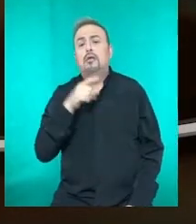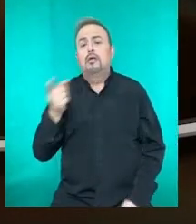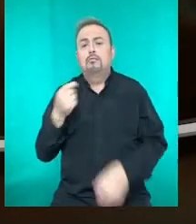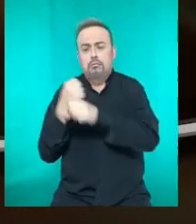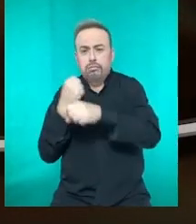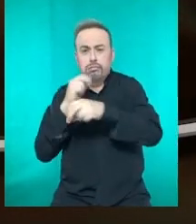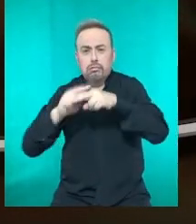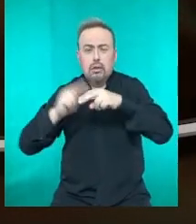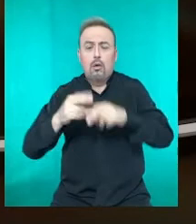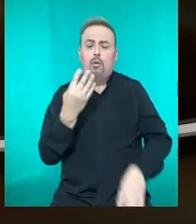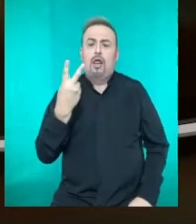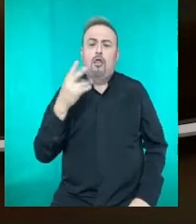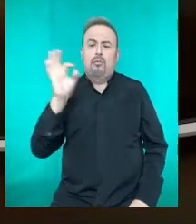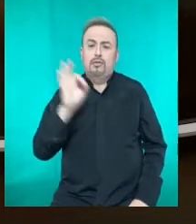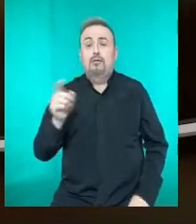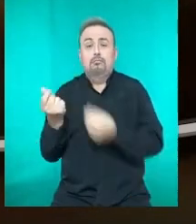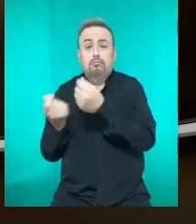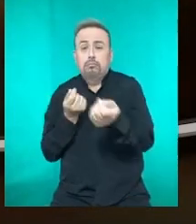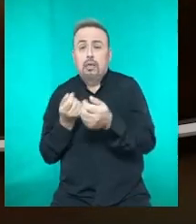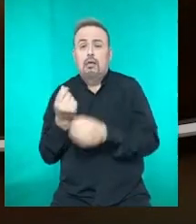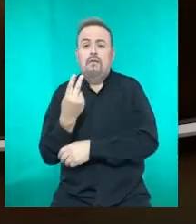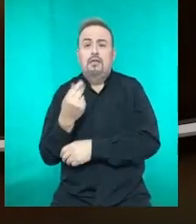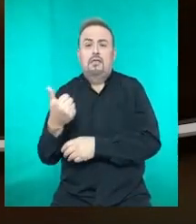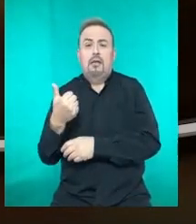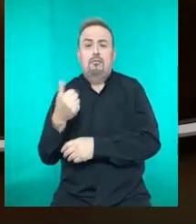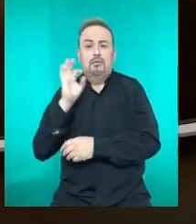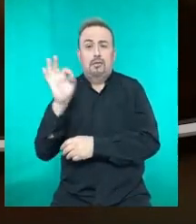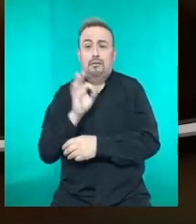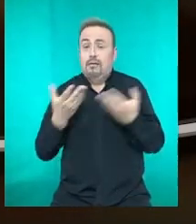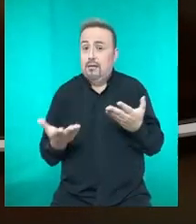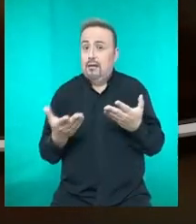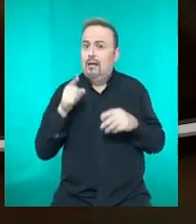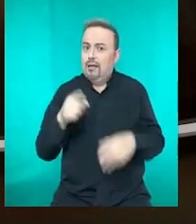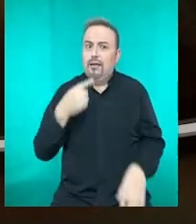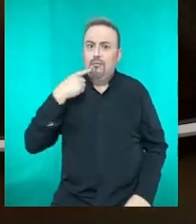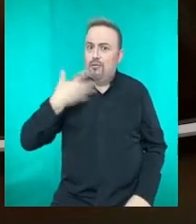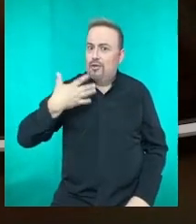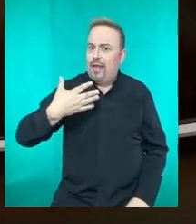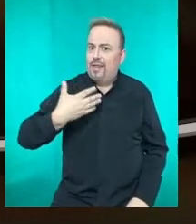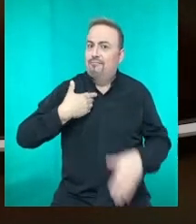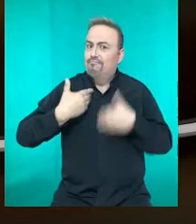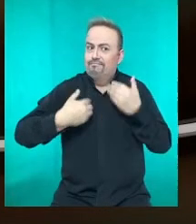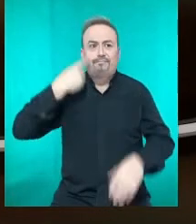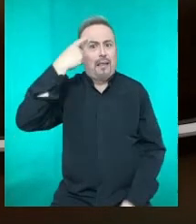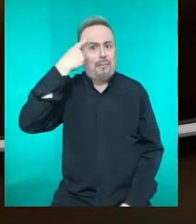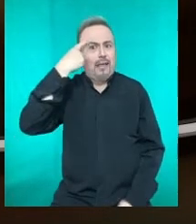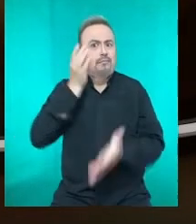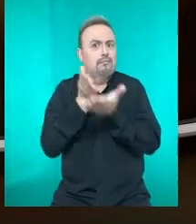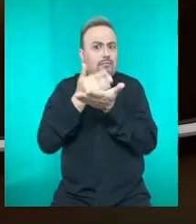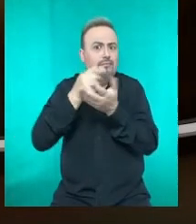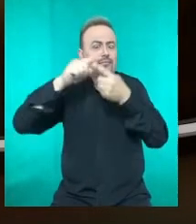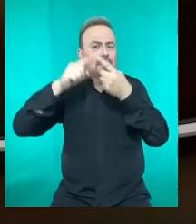en un 42% y los costos relativos en 26%. Por lo tanto, hay un impacto importante a la hora de pensar en distintas